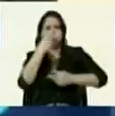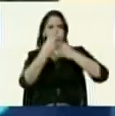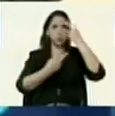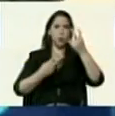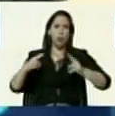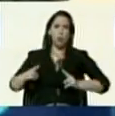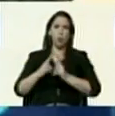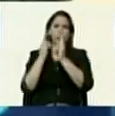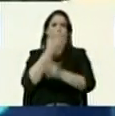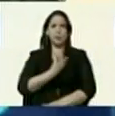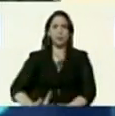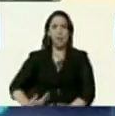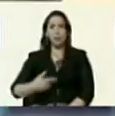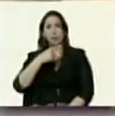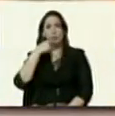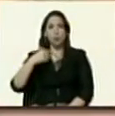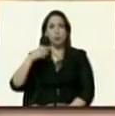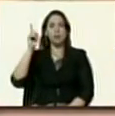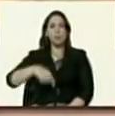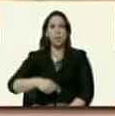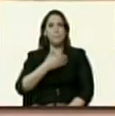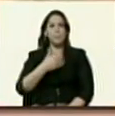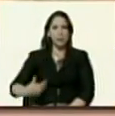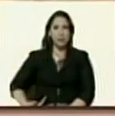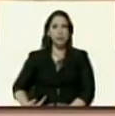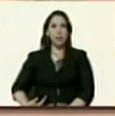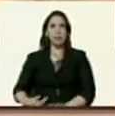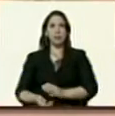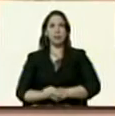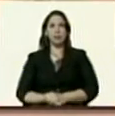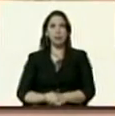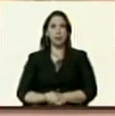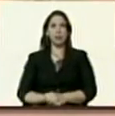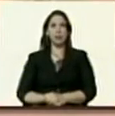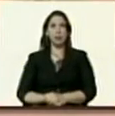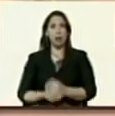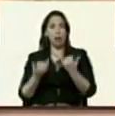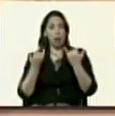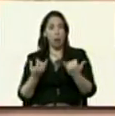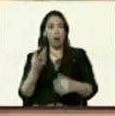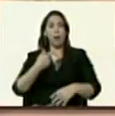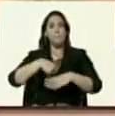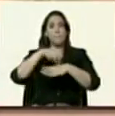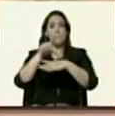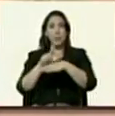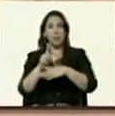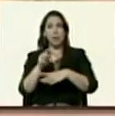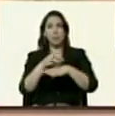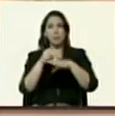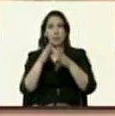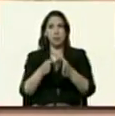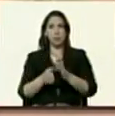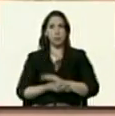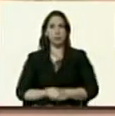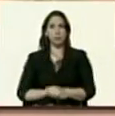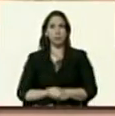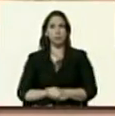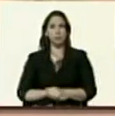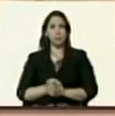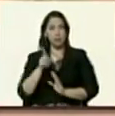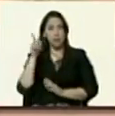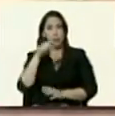Putin, con el presidente Medvedev en su época, ahora primer ministro, allá en